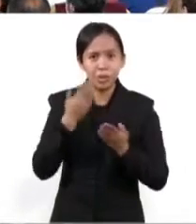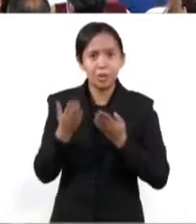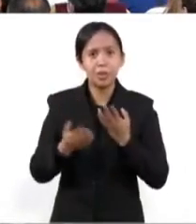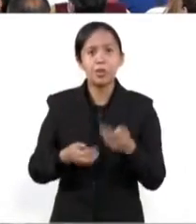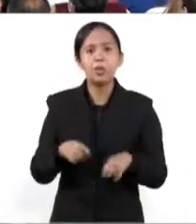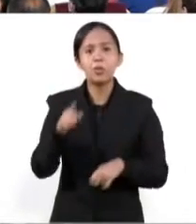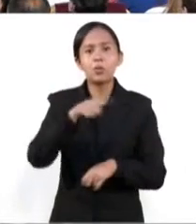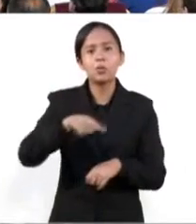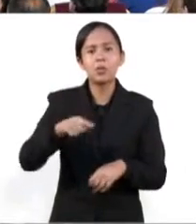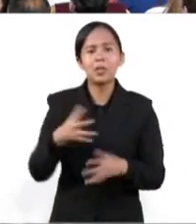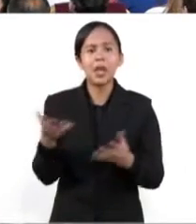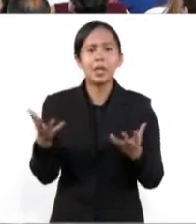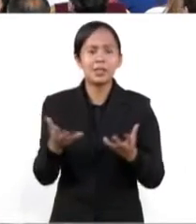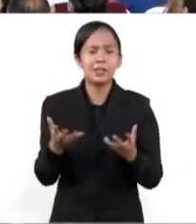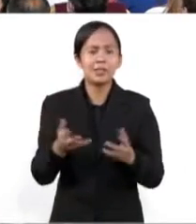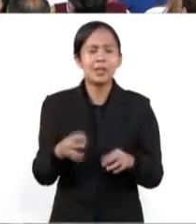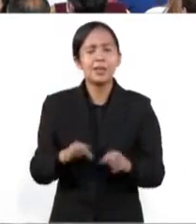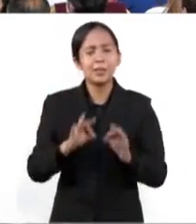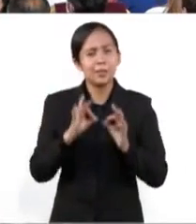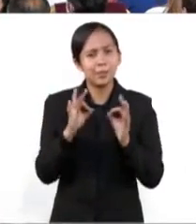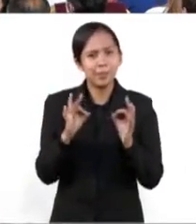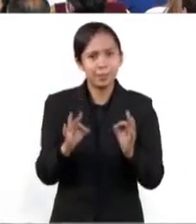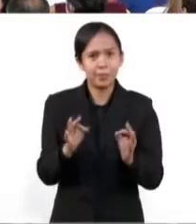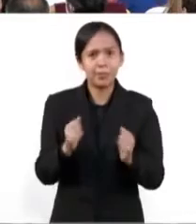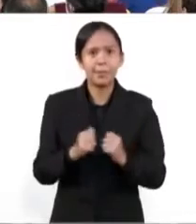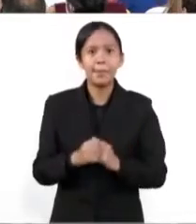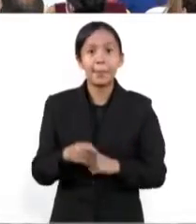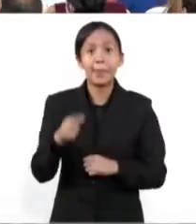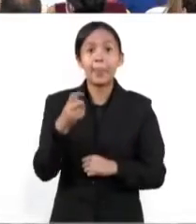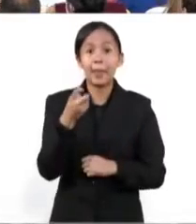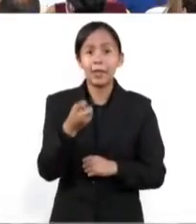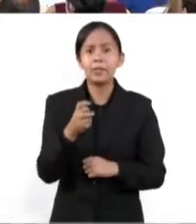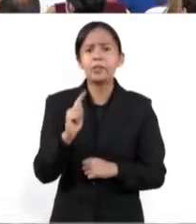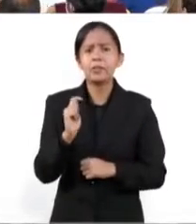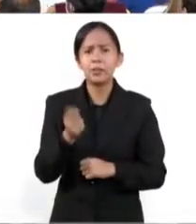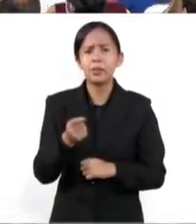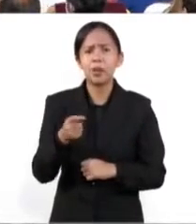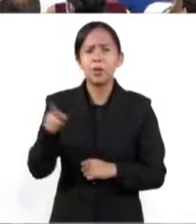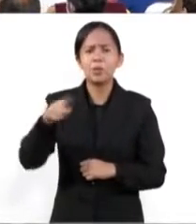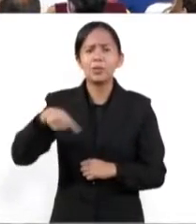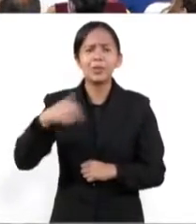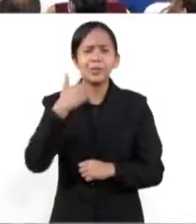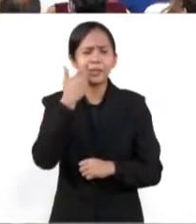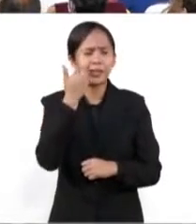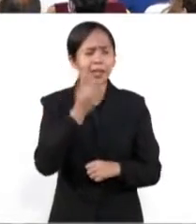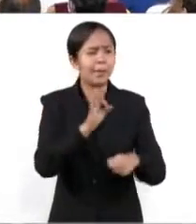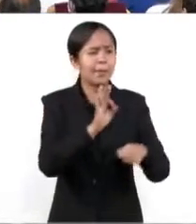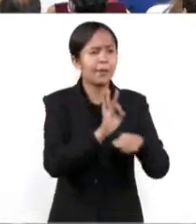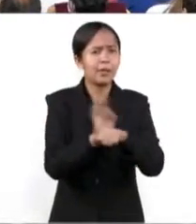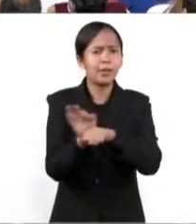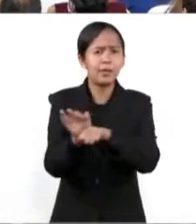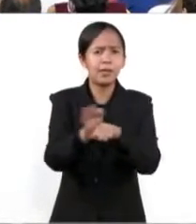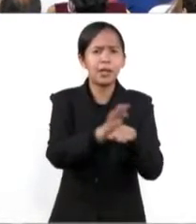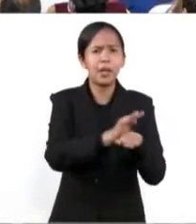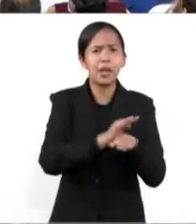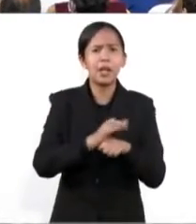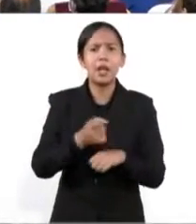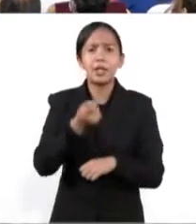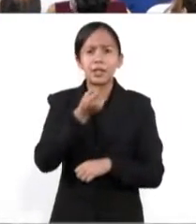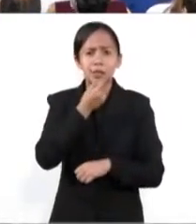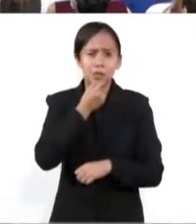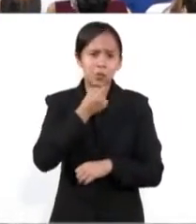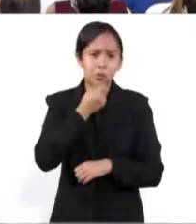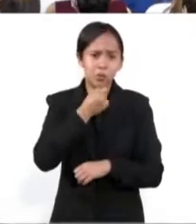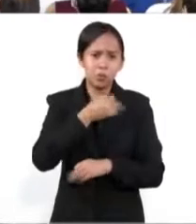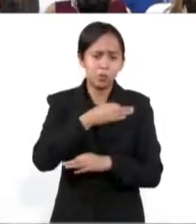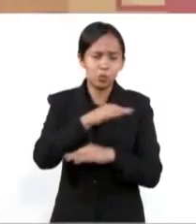ustedes tan atinadamente llevan a cabo refleja ese gran sentir por buscar el bien y progreso de la niñez